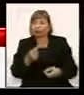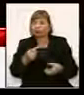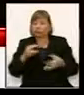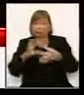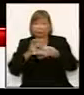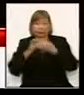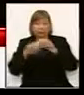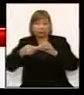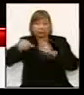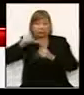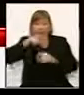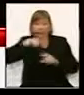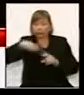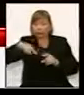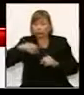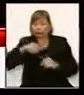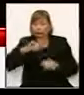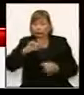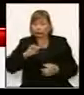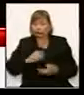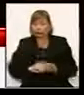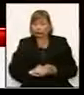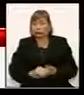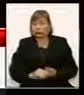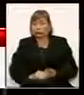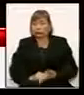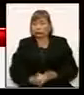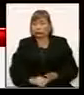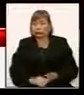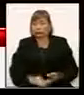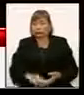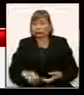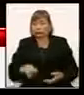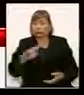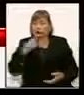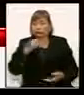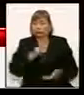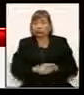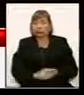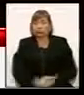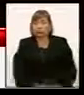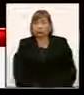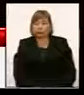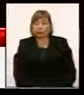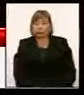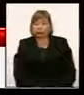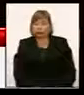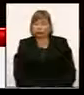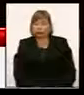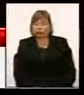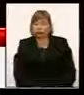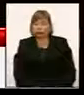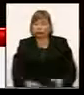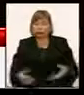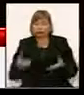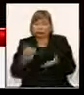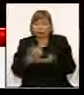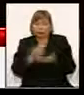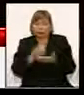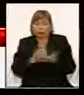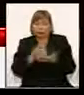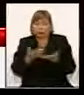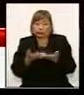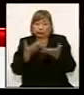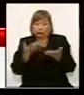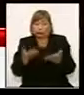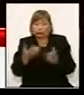periférico, ¿no? Y la ruta del anillo vial periférico, que es una una concesión que está hoy